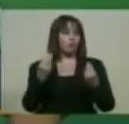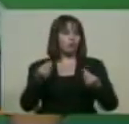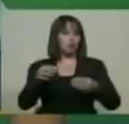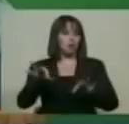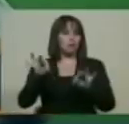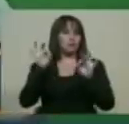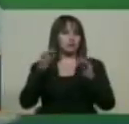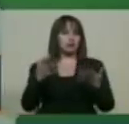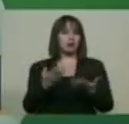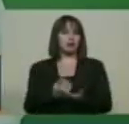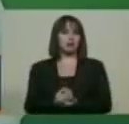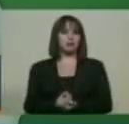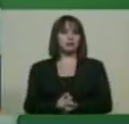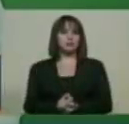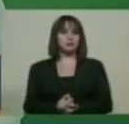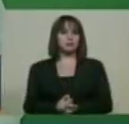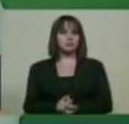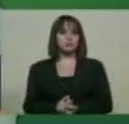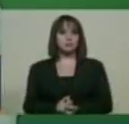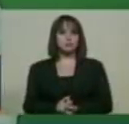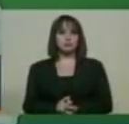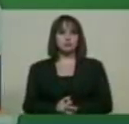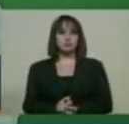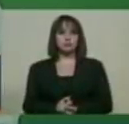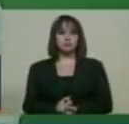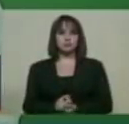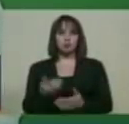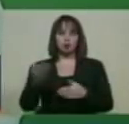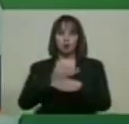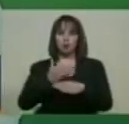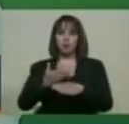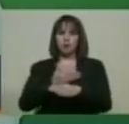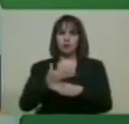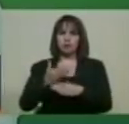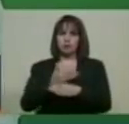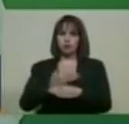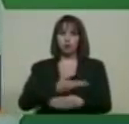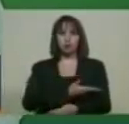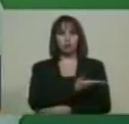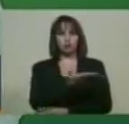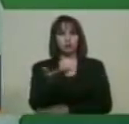compartir con ustedes las jornadas